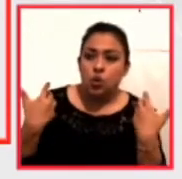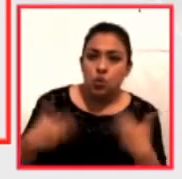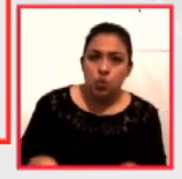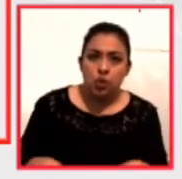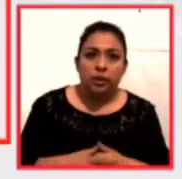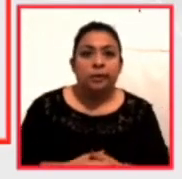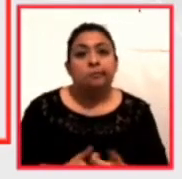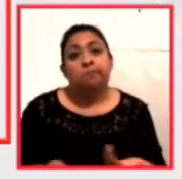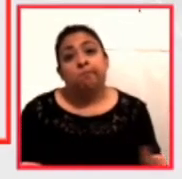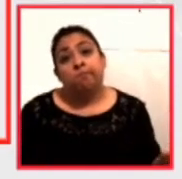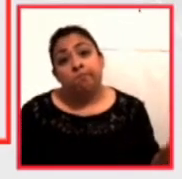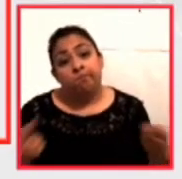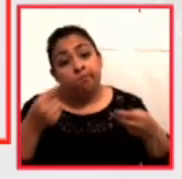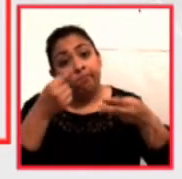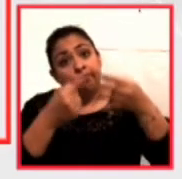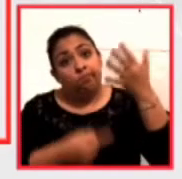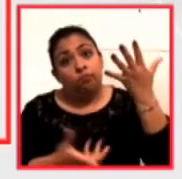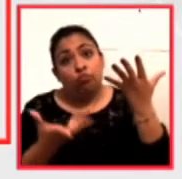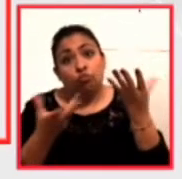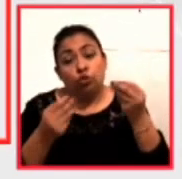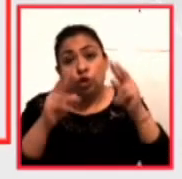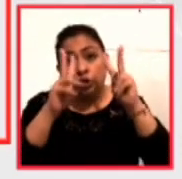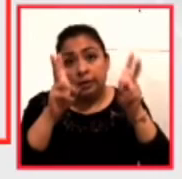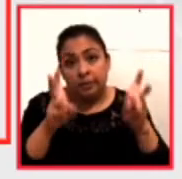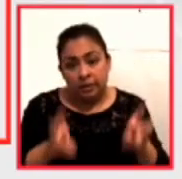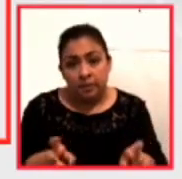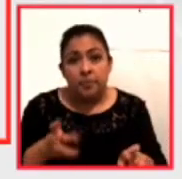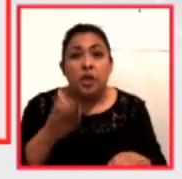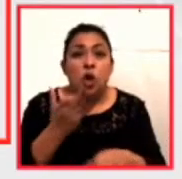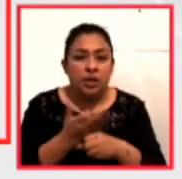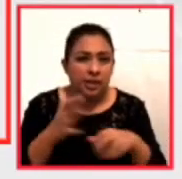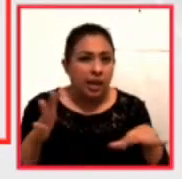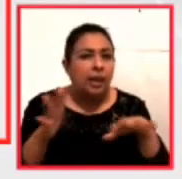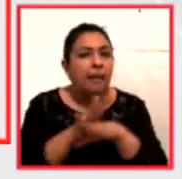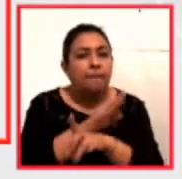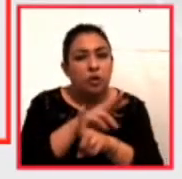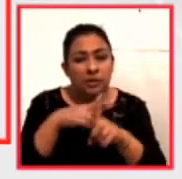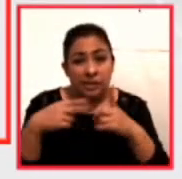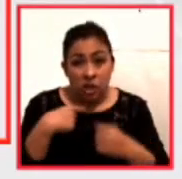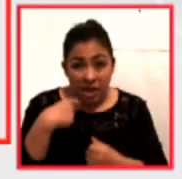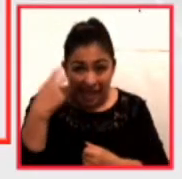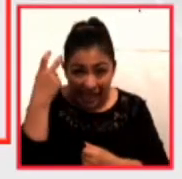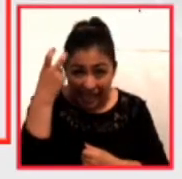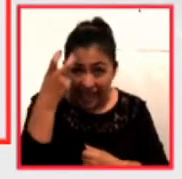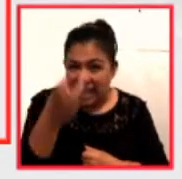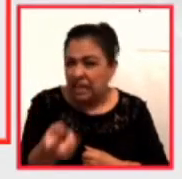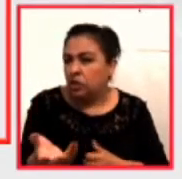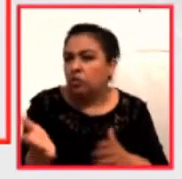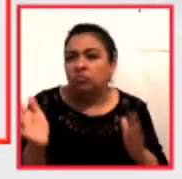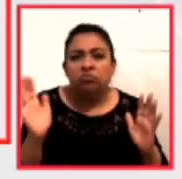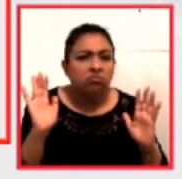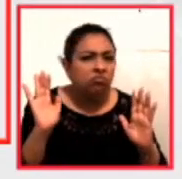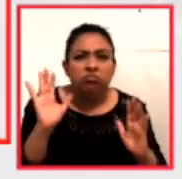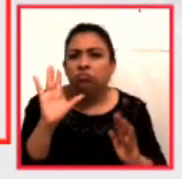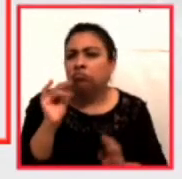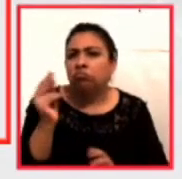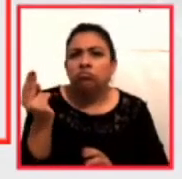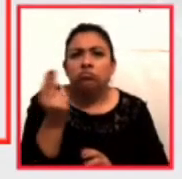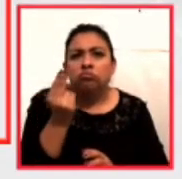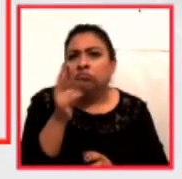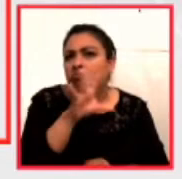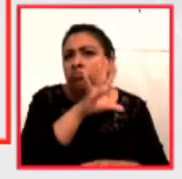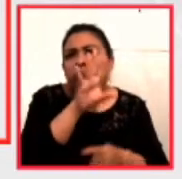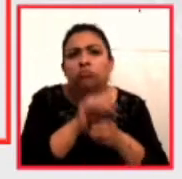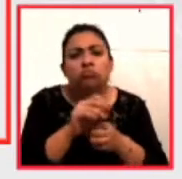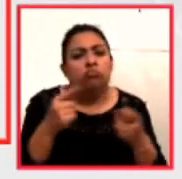Wow. Bueno, muchas cosas a considerar. Por supuesto, estamos en un cambio de paradigma y eso no necesariamente quiere decir que sea totalmente opuesto